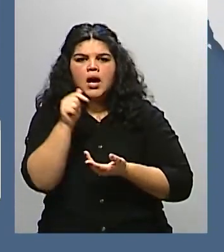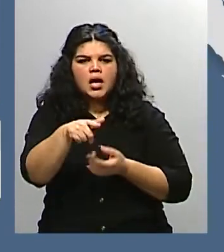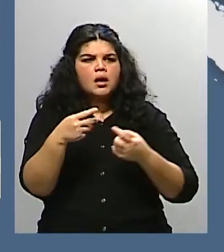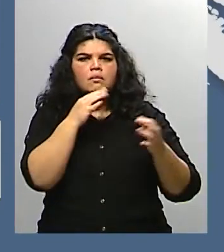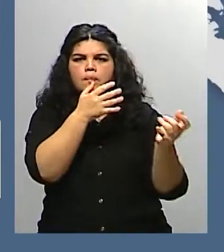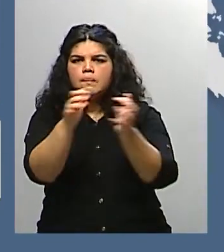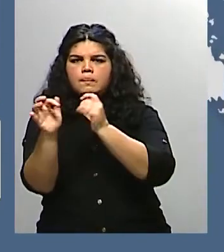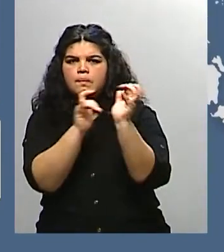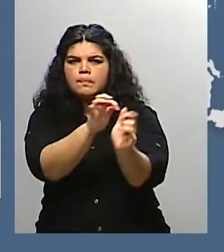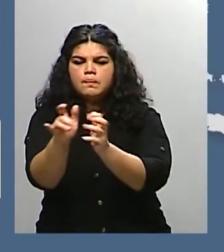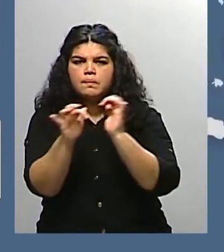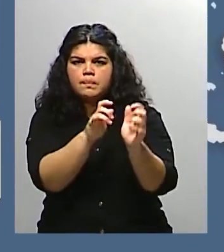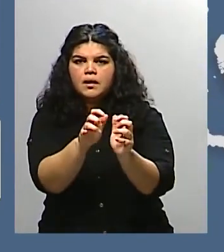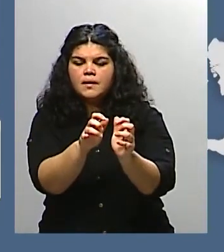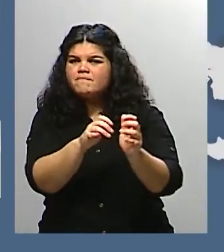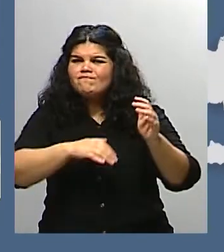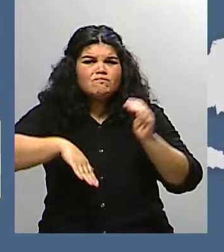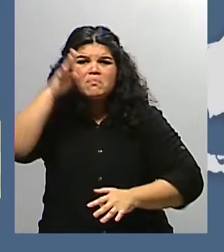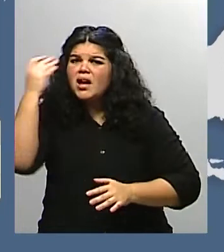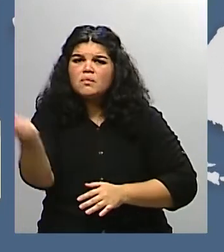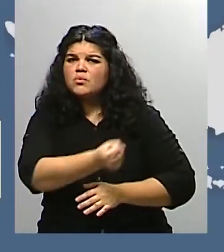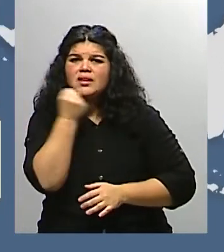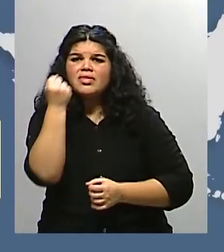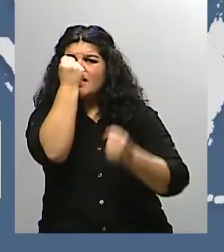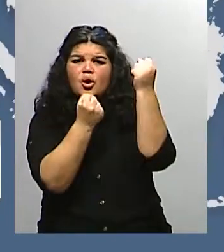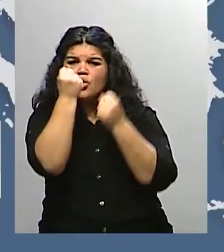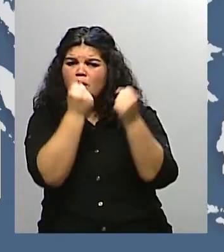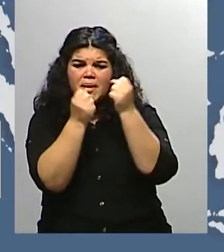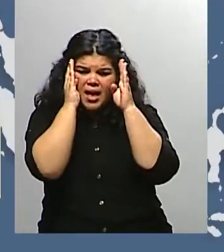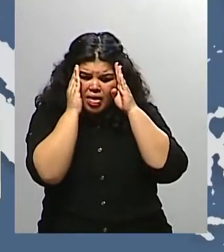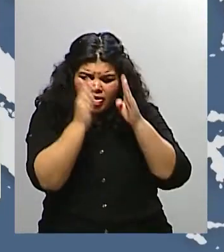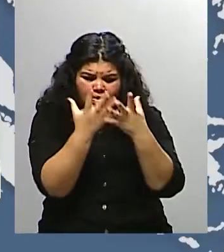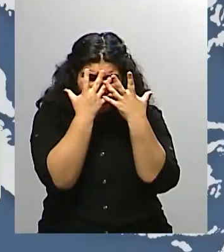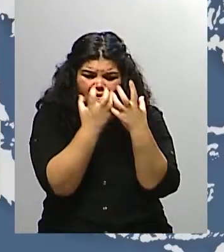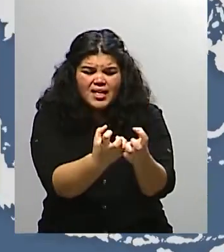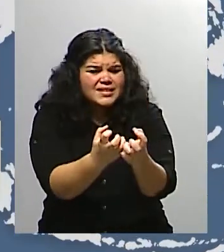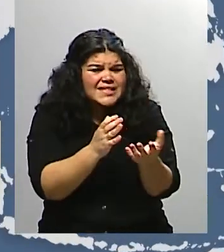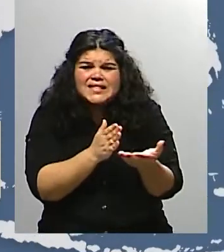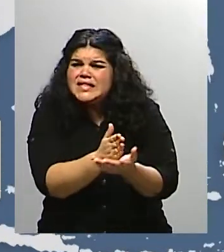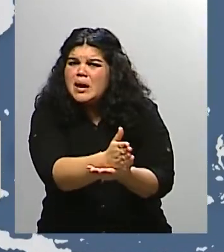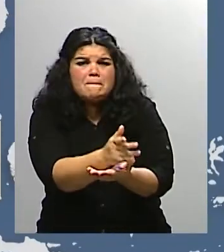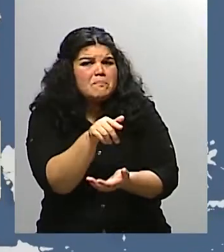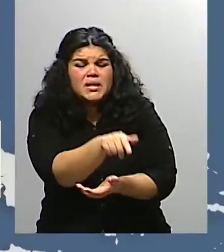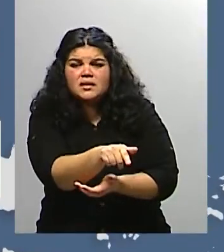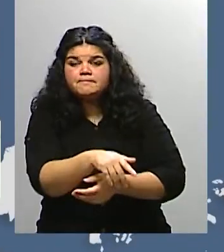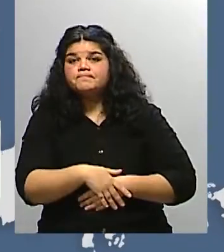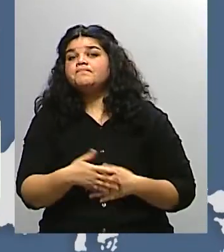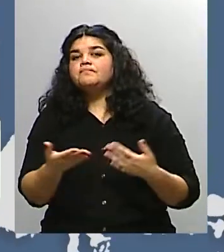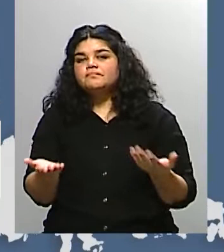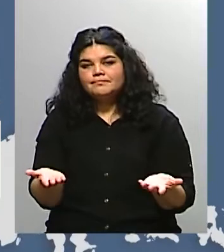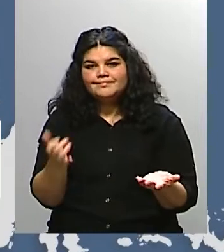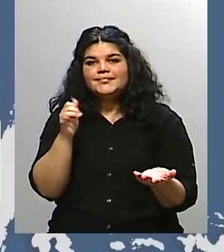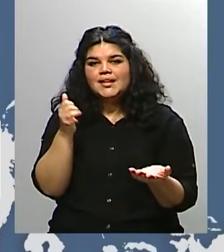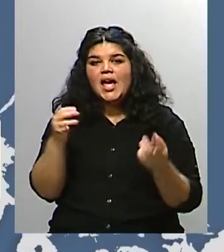porque hay intereses económicos, siempre de por medio. Claro, generalmente se llegan a estas cumbres con acuerdos de